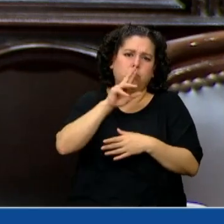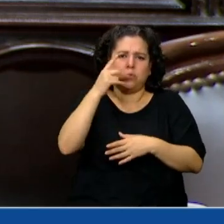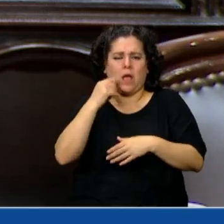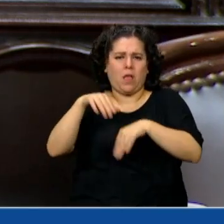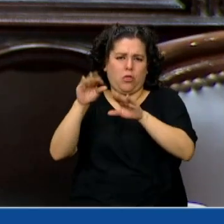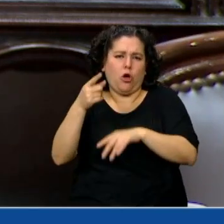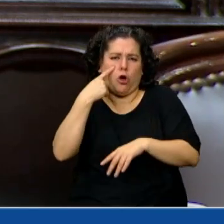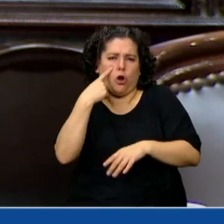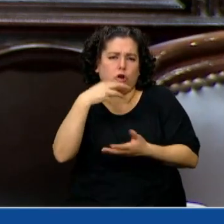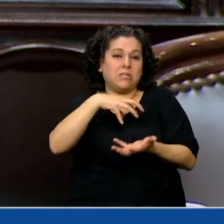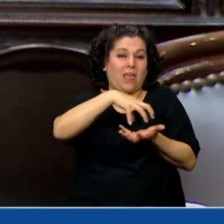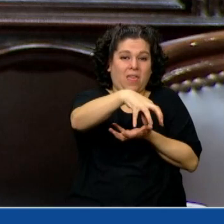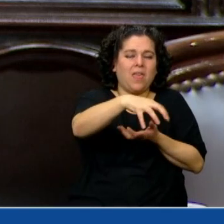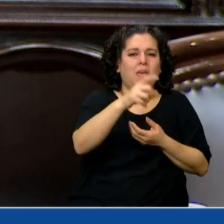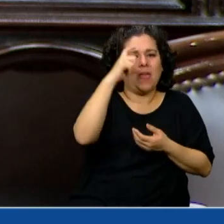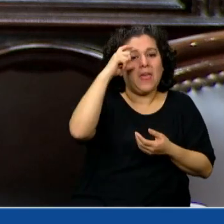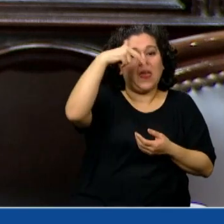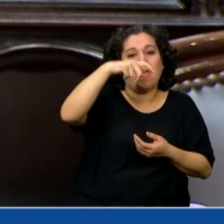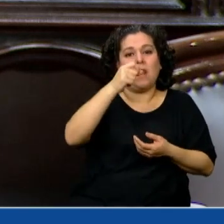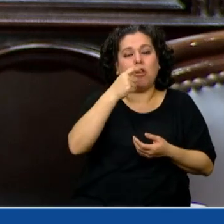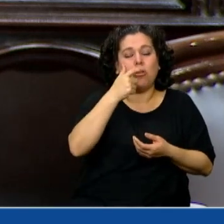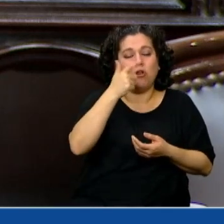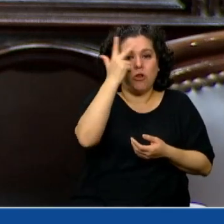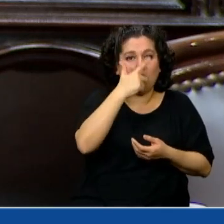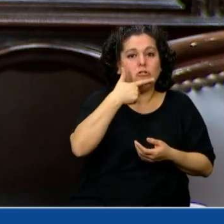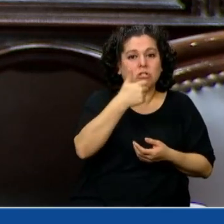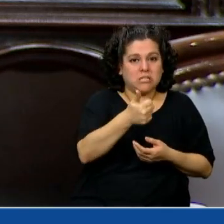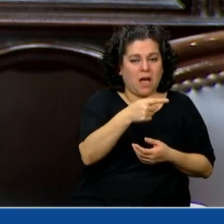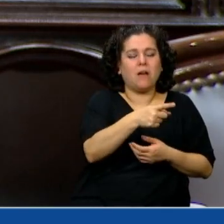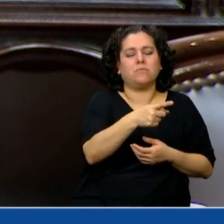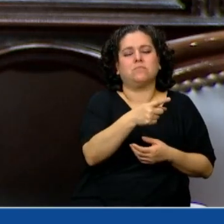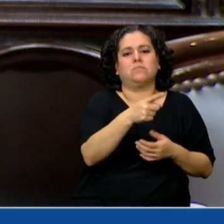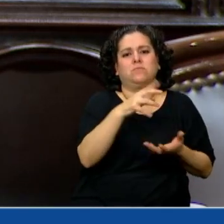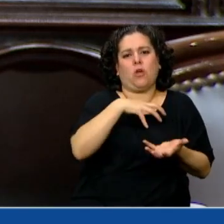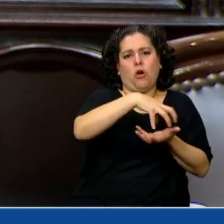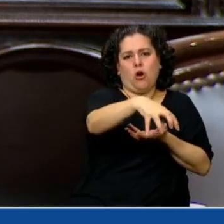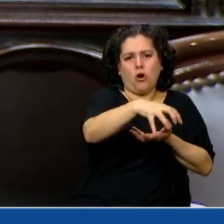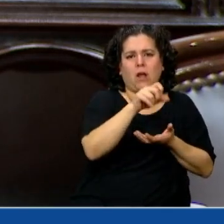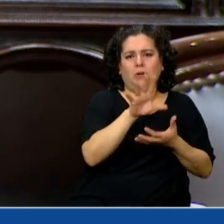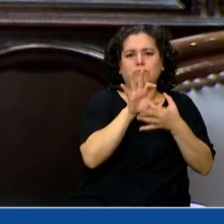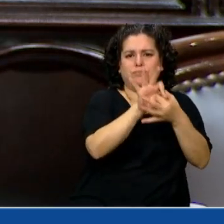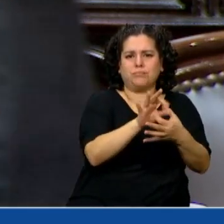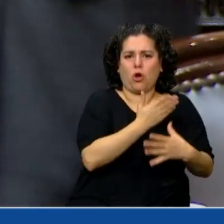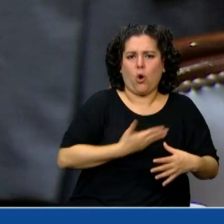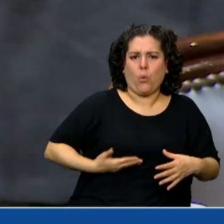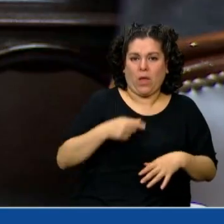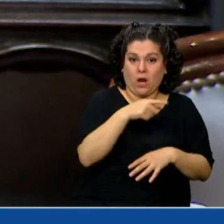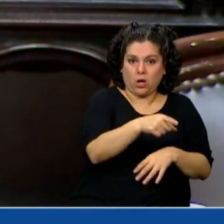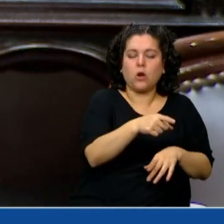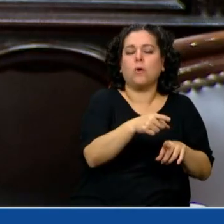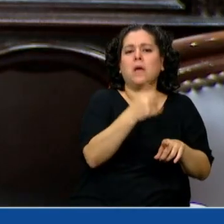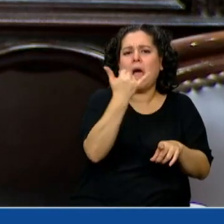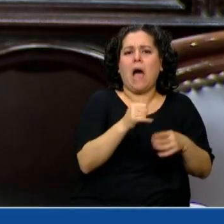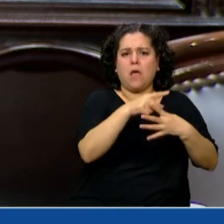lo conocen. ENOSA es un órgano autárquico del Gobierno Nacional y tiene